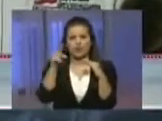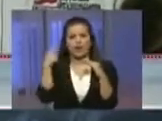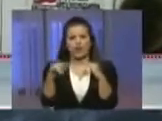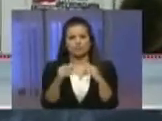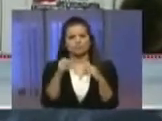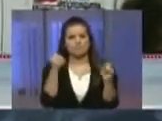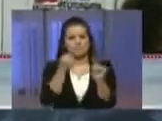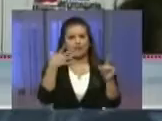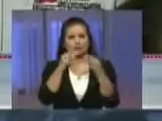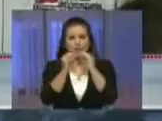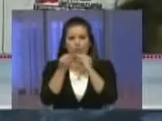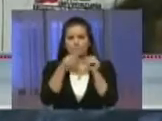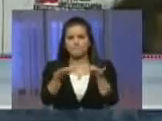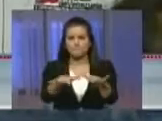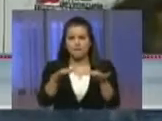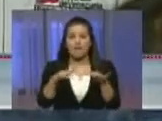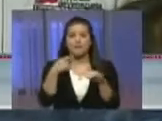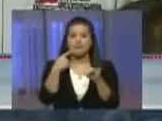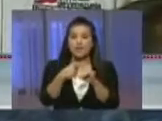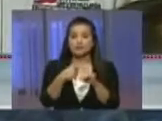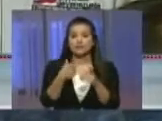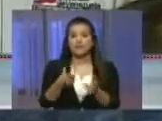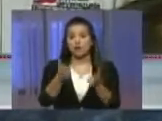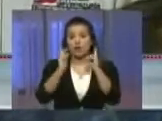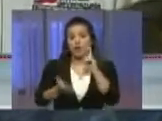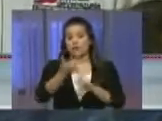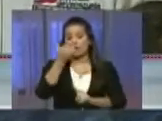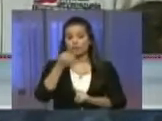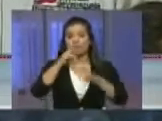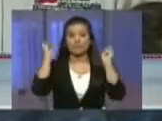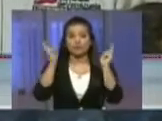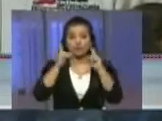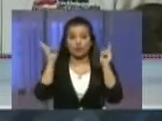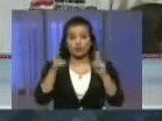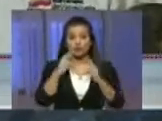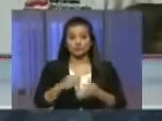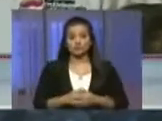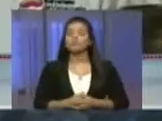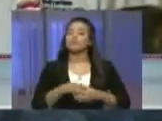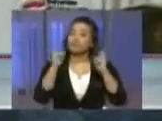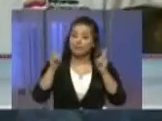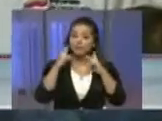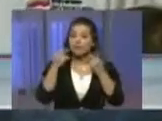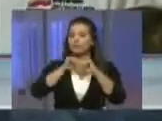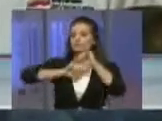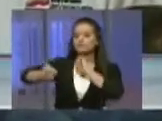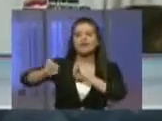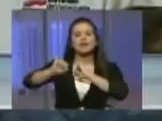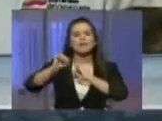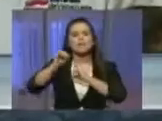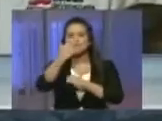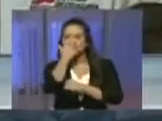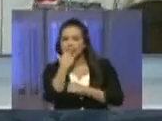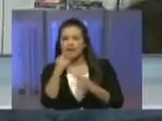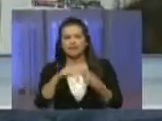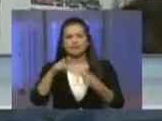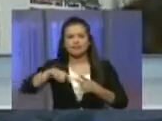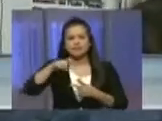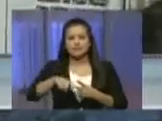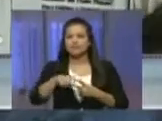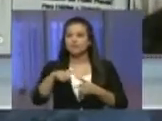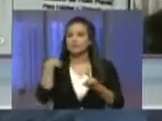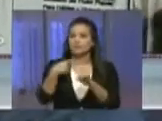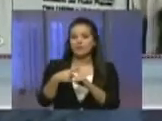estaríamos logrando la victoria contra la miseria contra la necesidad y le estaríamos